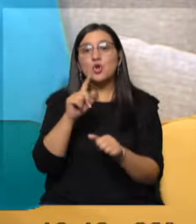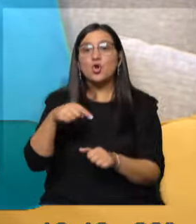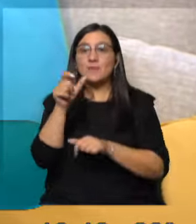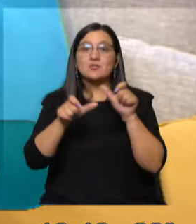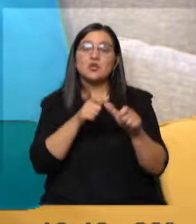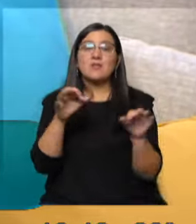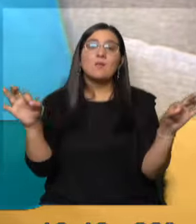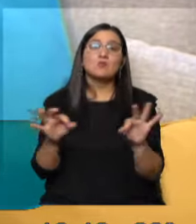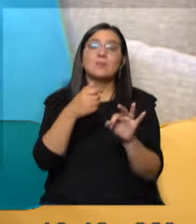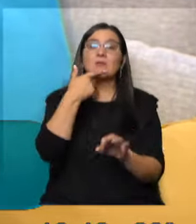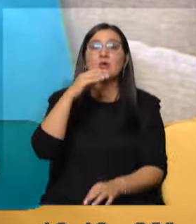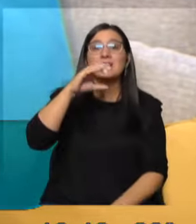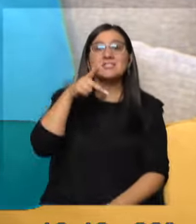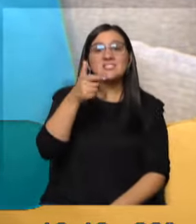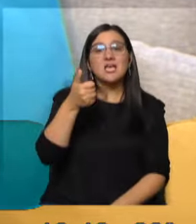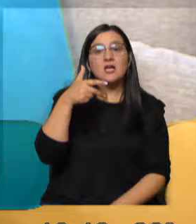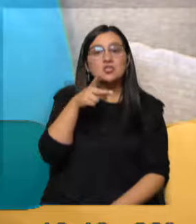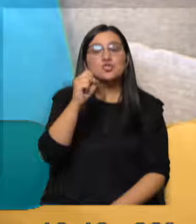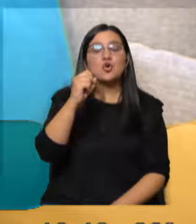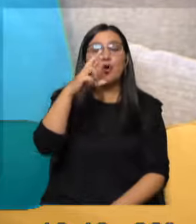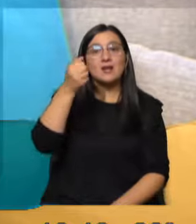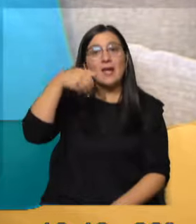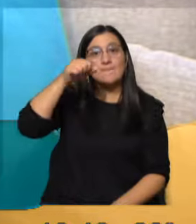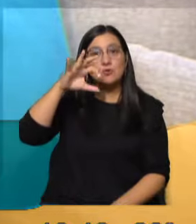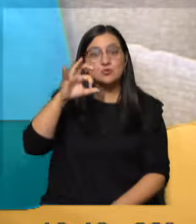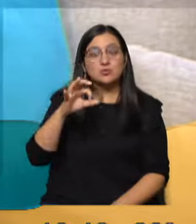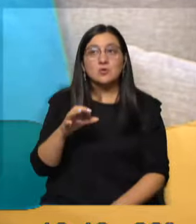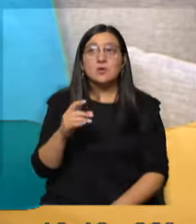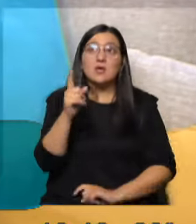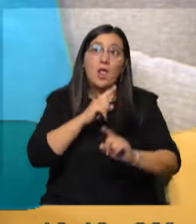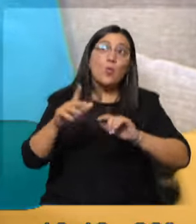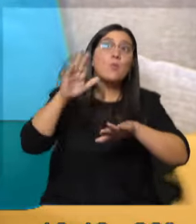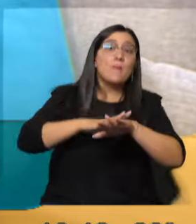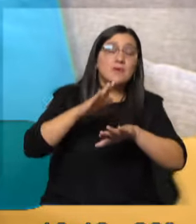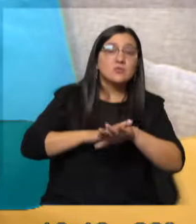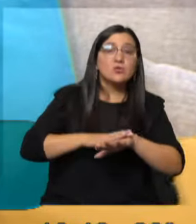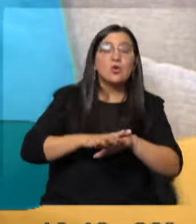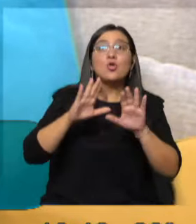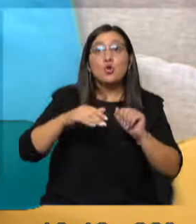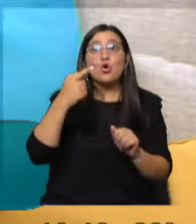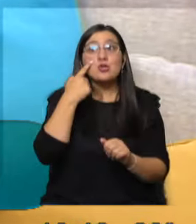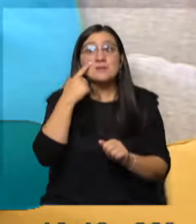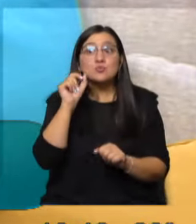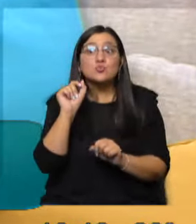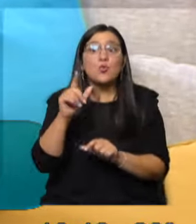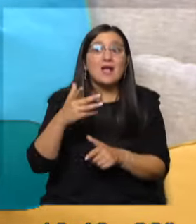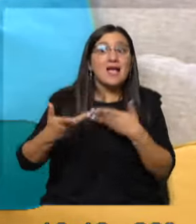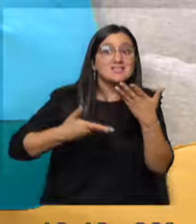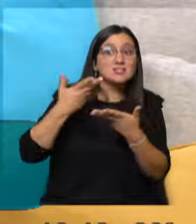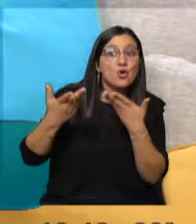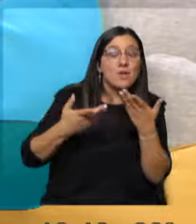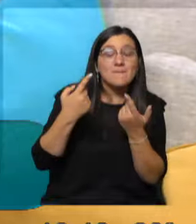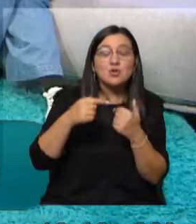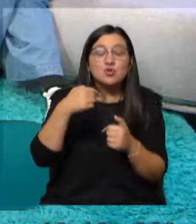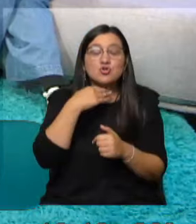nuestra música, como el Chacho Ramos, que en un momento... No hoy, pero en un momento todos conocíamos sus canciones, pero no les poníamos ese nombre y